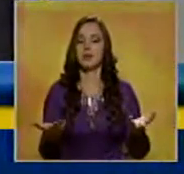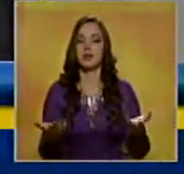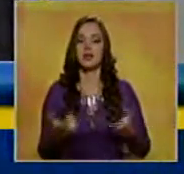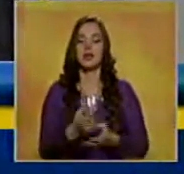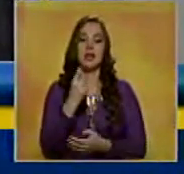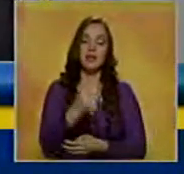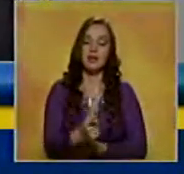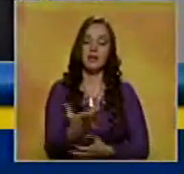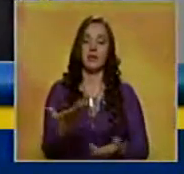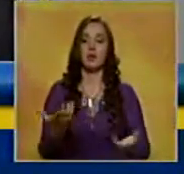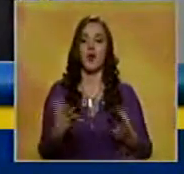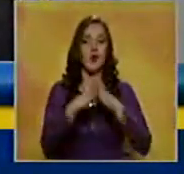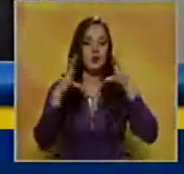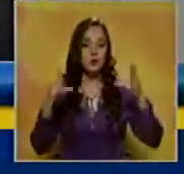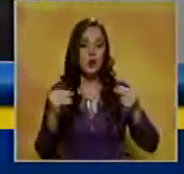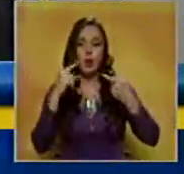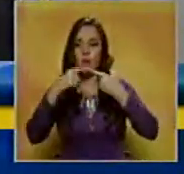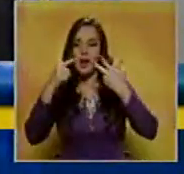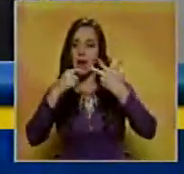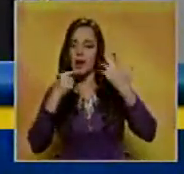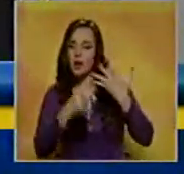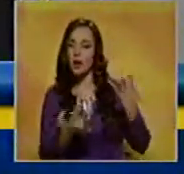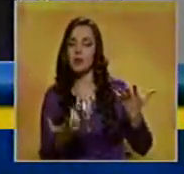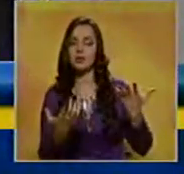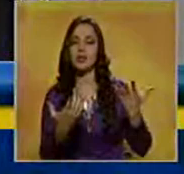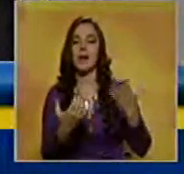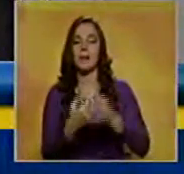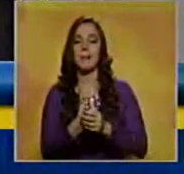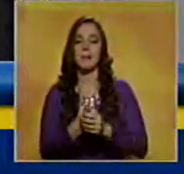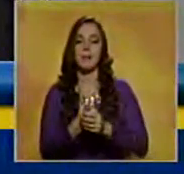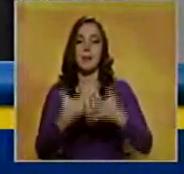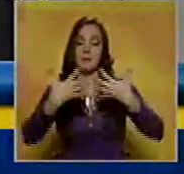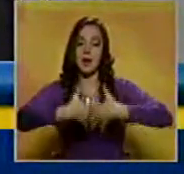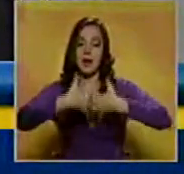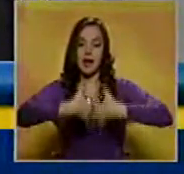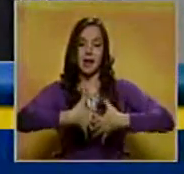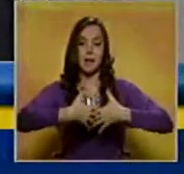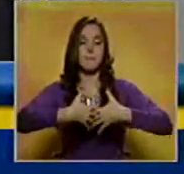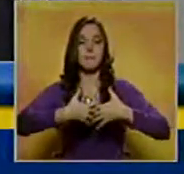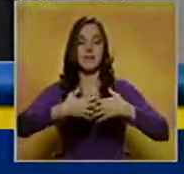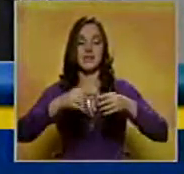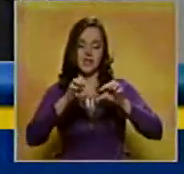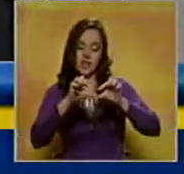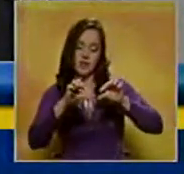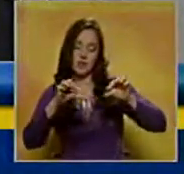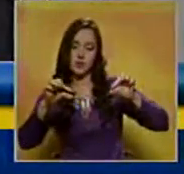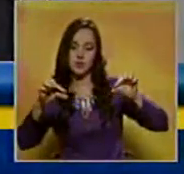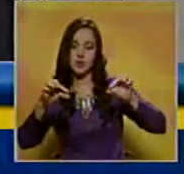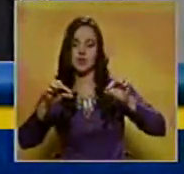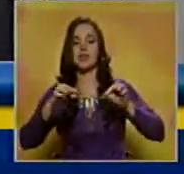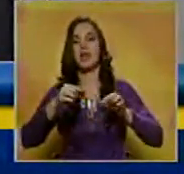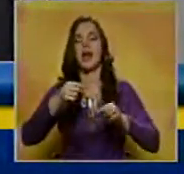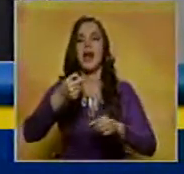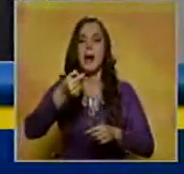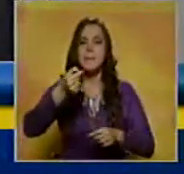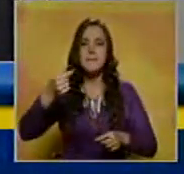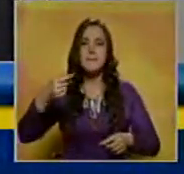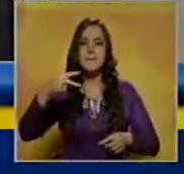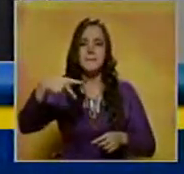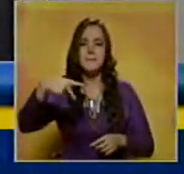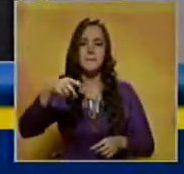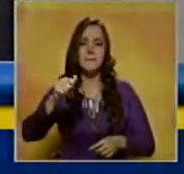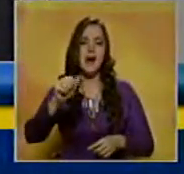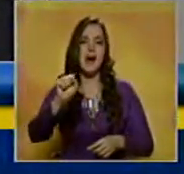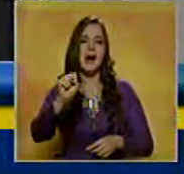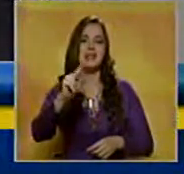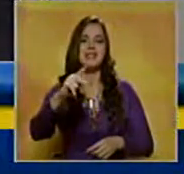haya todos los insumos para las empresas charcuteras, para lo que son el jamón y las pasas y todos esos productos